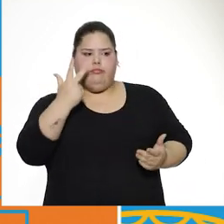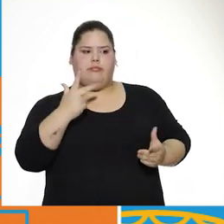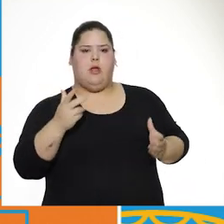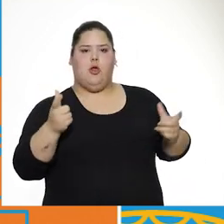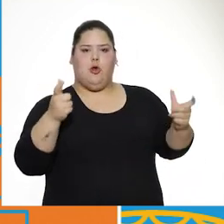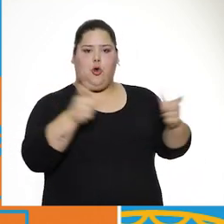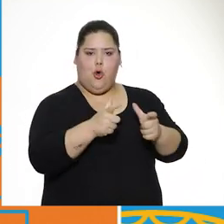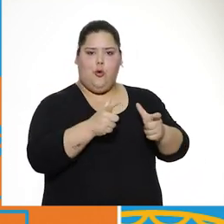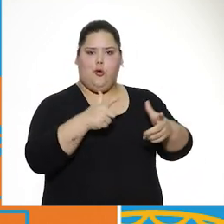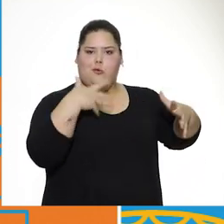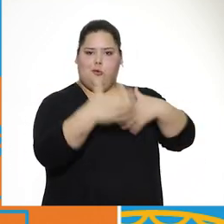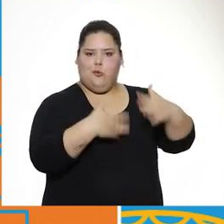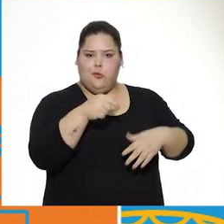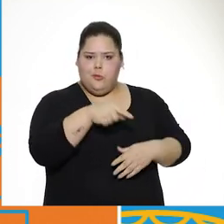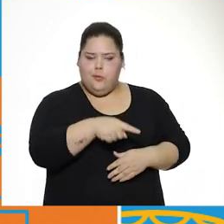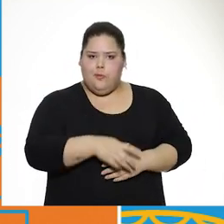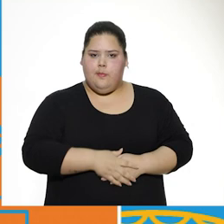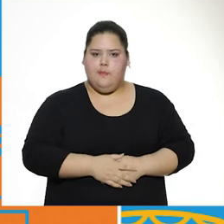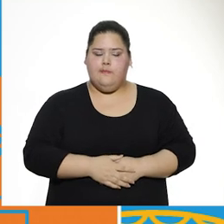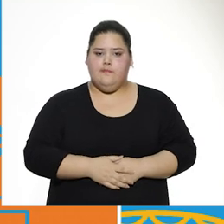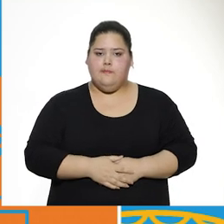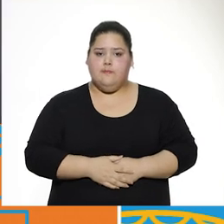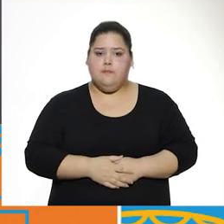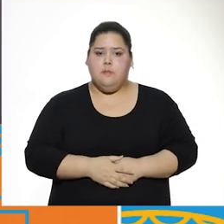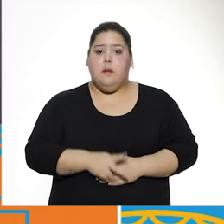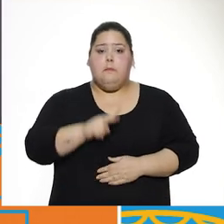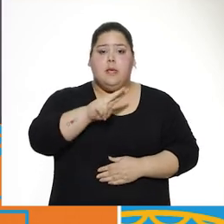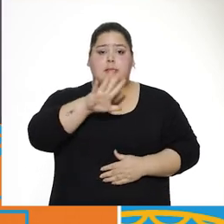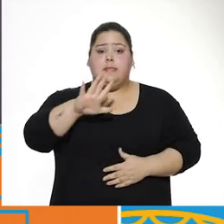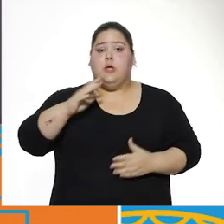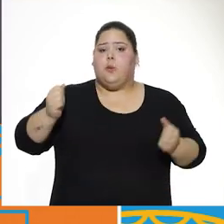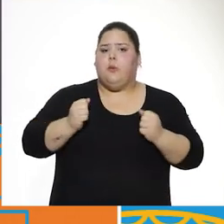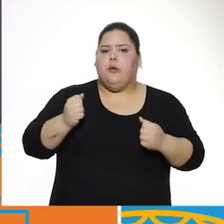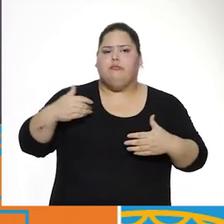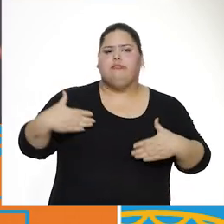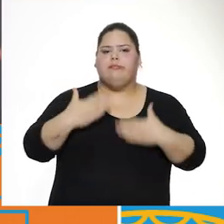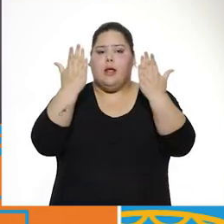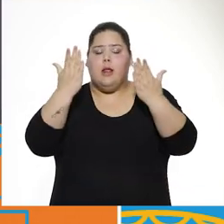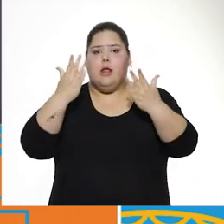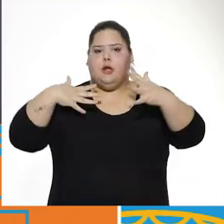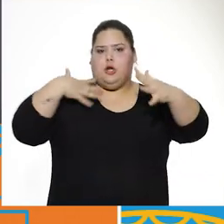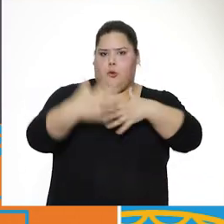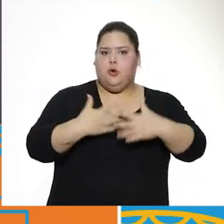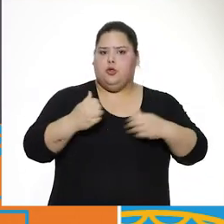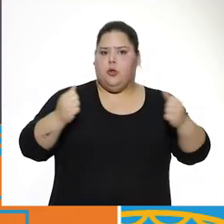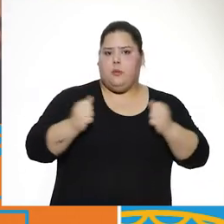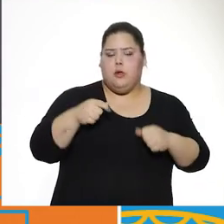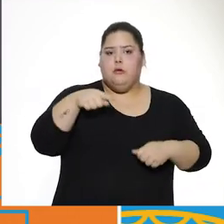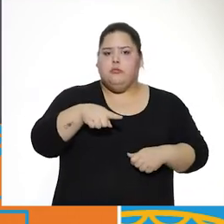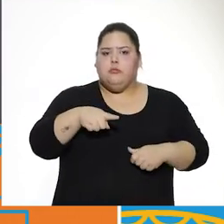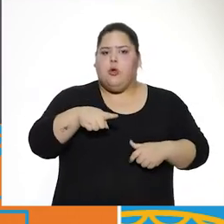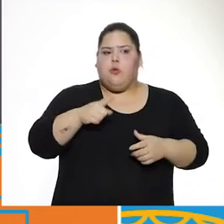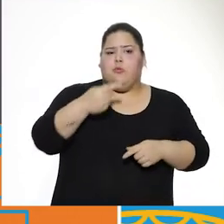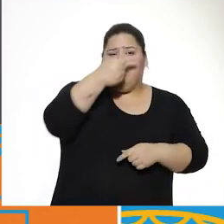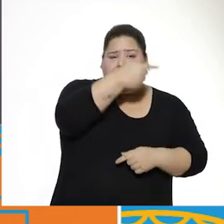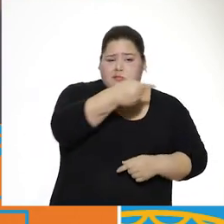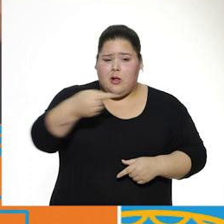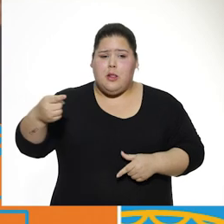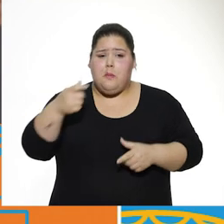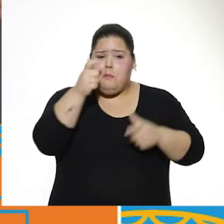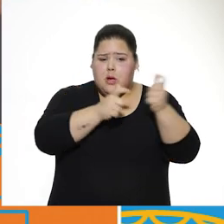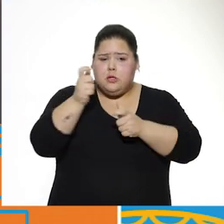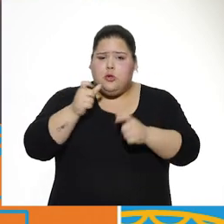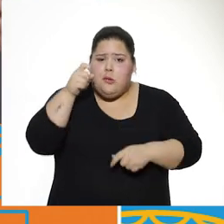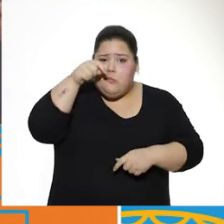reconocieron la autoridad de la Junta Revolucionaria. El 5 de mayo se celebra la Revolución de Mayo, que fue toda una semana donde un grupo